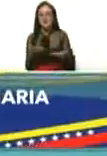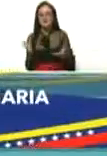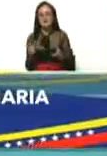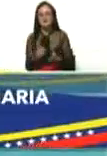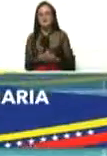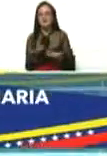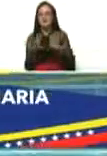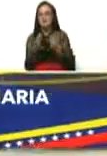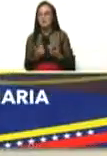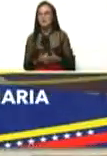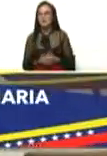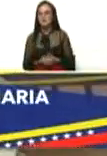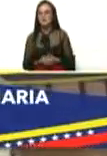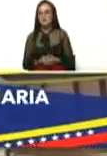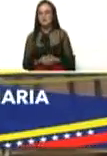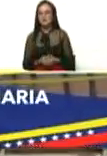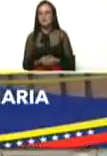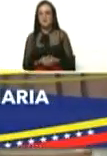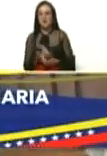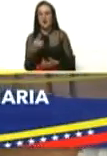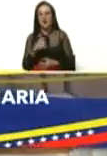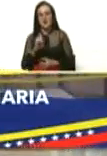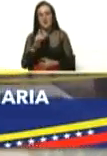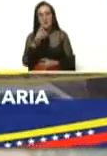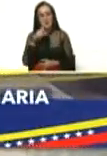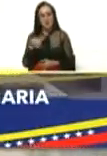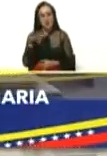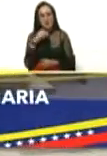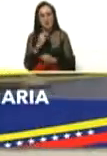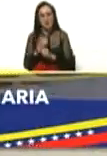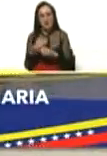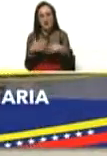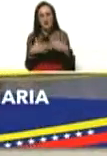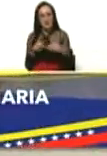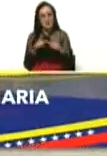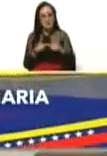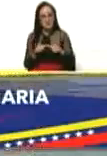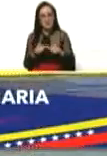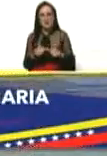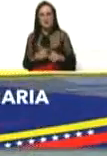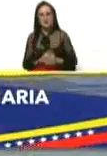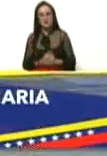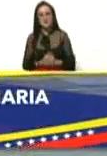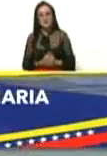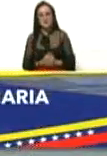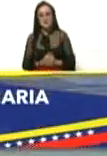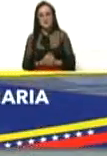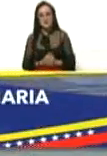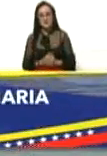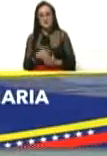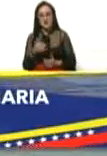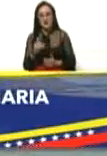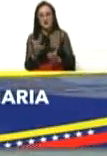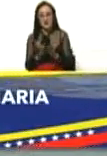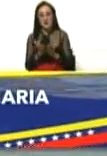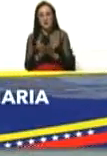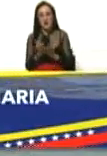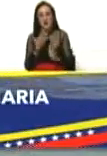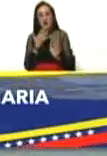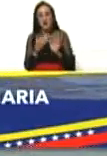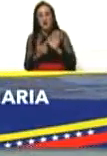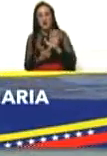Hernández. Mire, presidente, aquí hay un pueblo trabajando permanentemente. Y aquí esta escuela es un